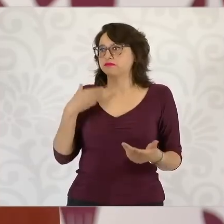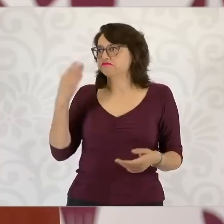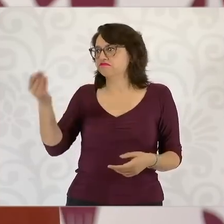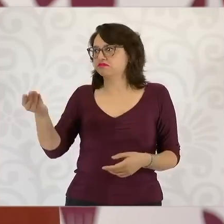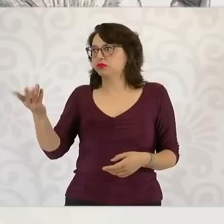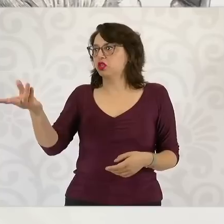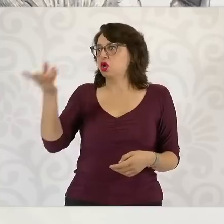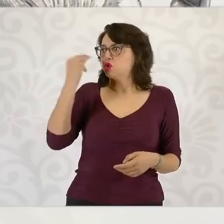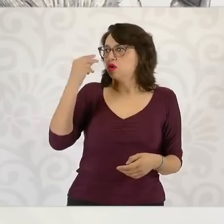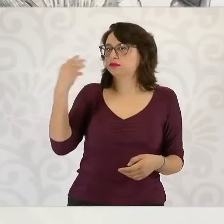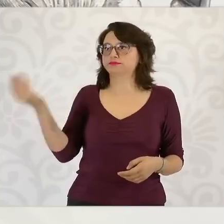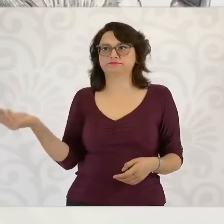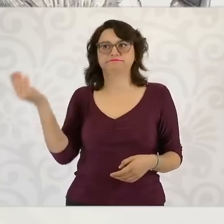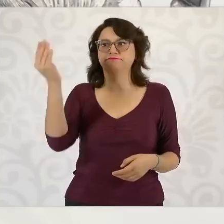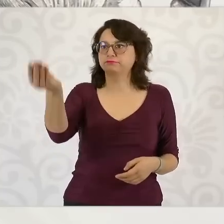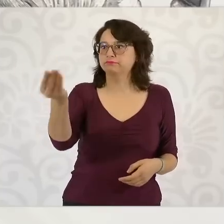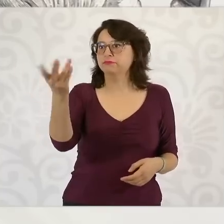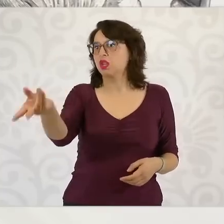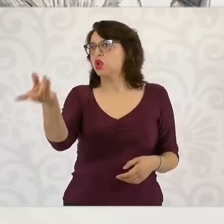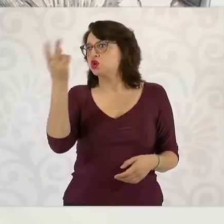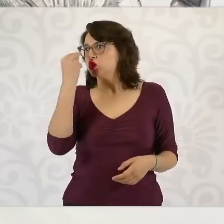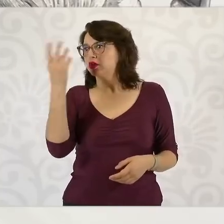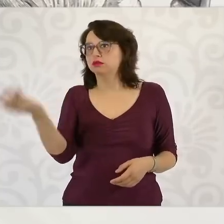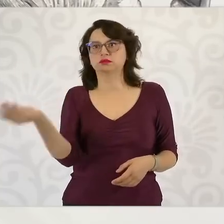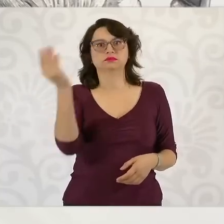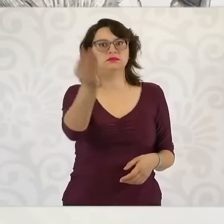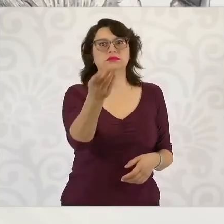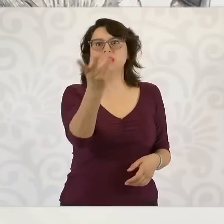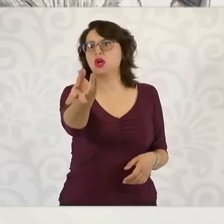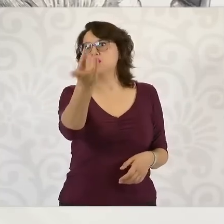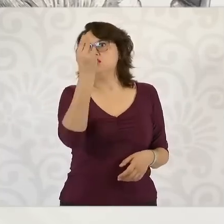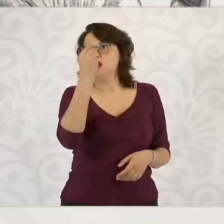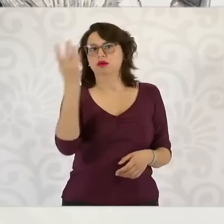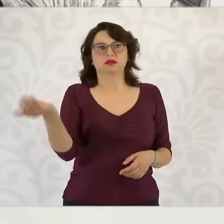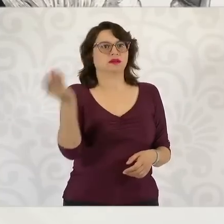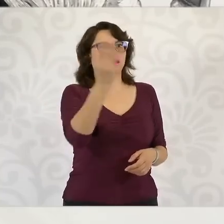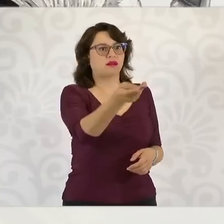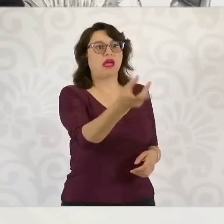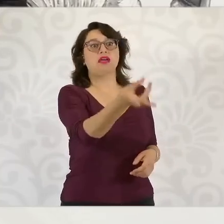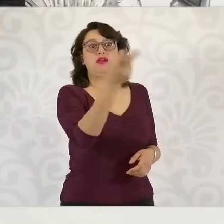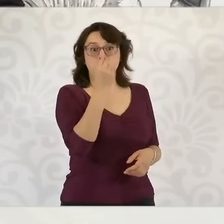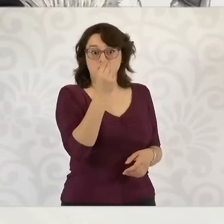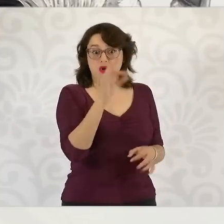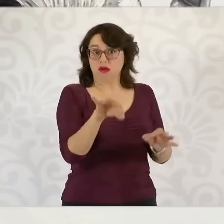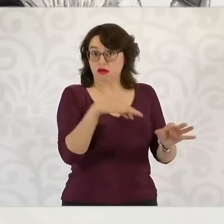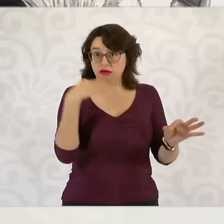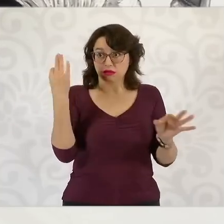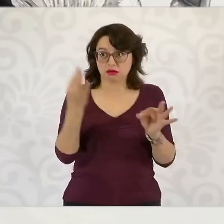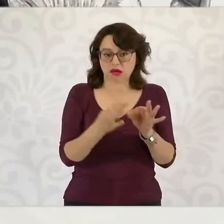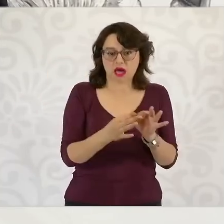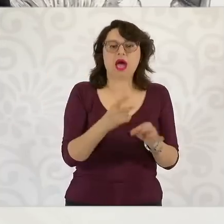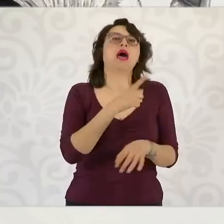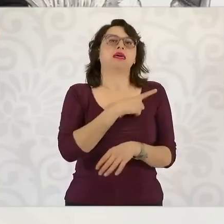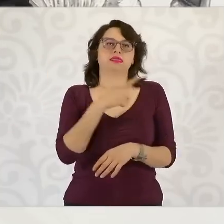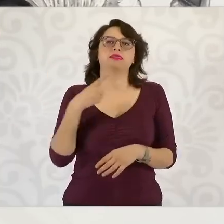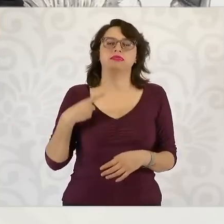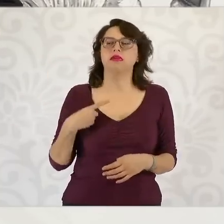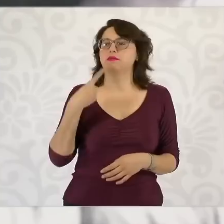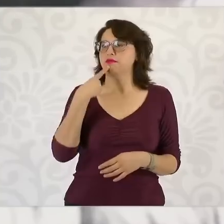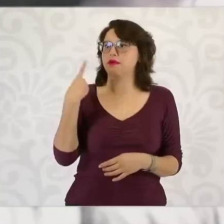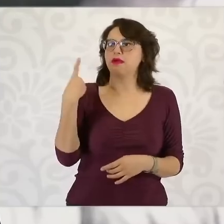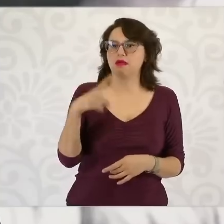o cualquier magistrado. Son dos cosas diferentes. Una es el procedimiento y cualquier